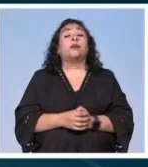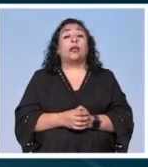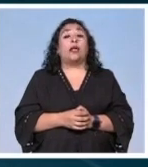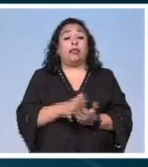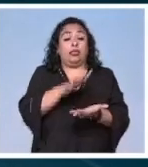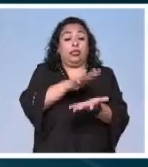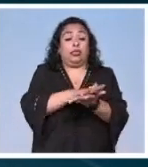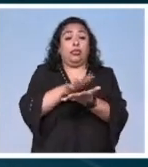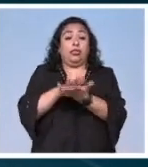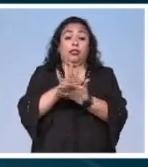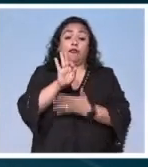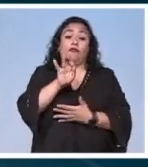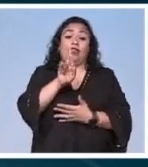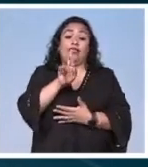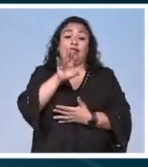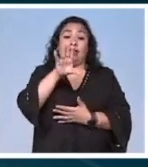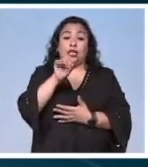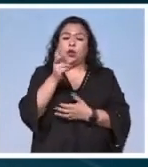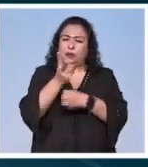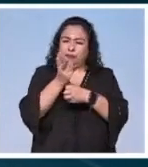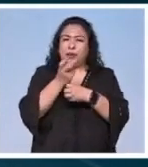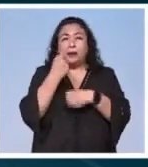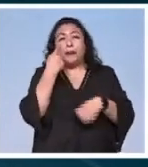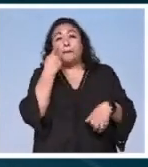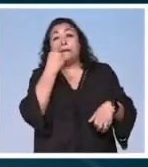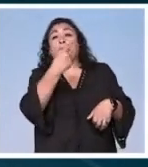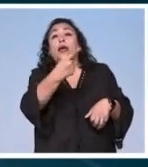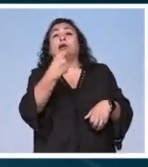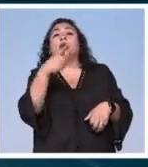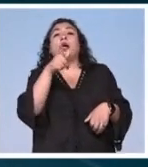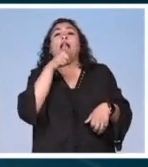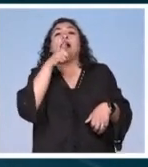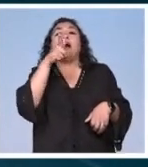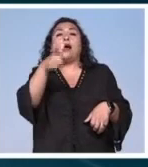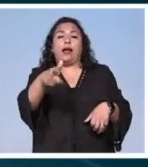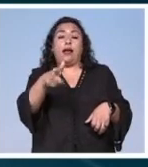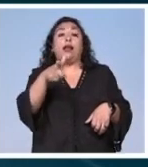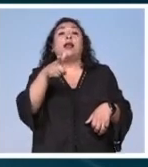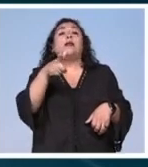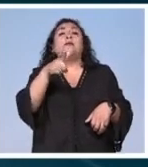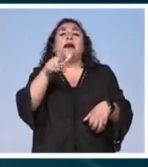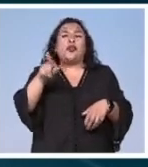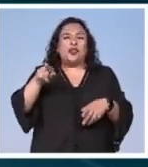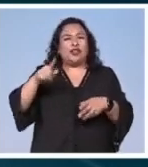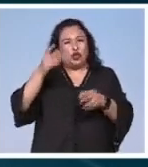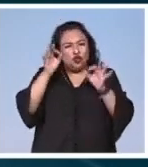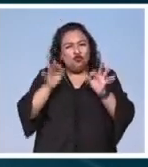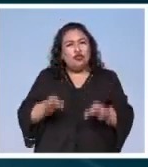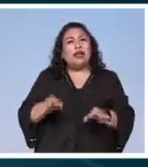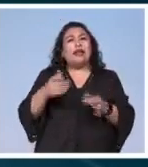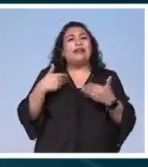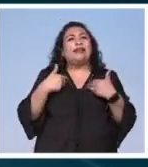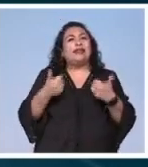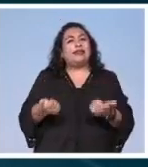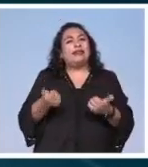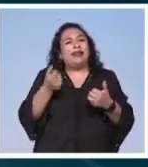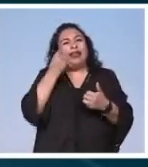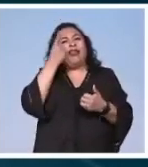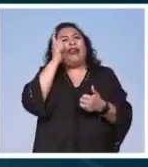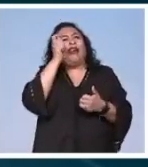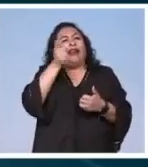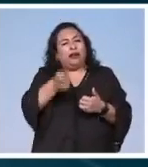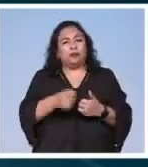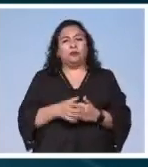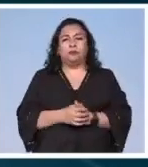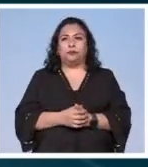Las huellas de Federico Silva nos invitan a volver la mirada a su alma mater. Y entender el sentido social de su obra.